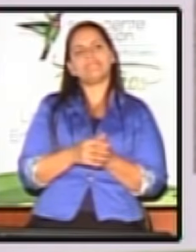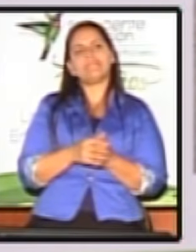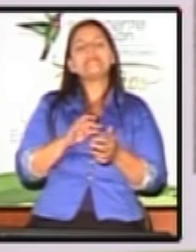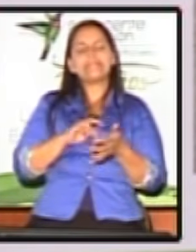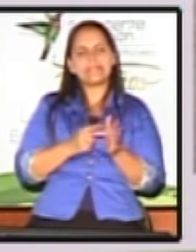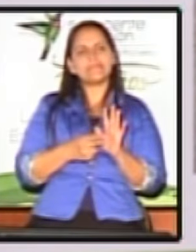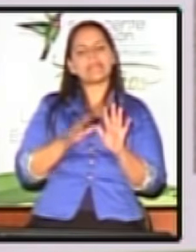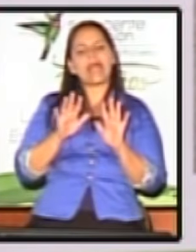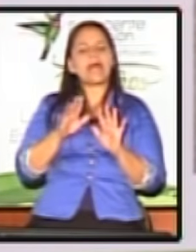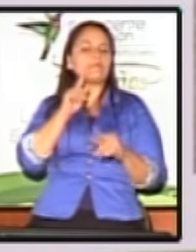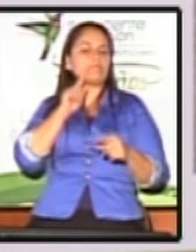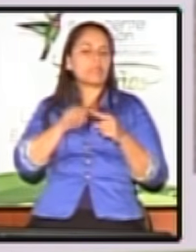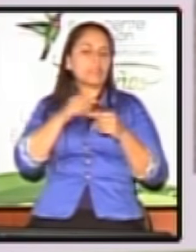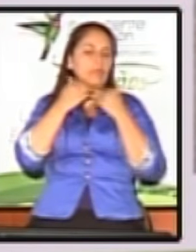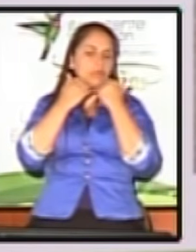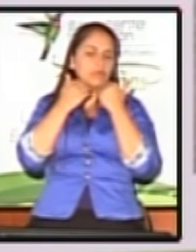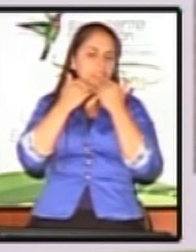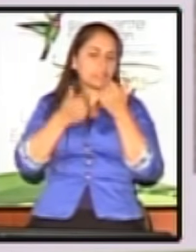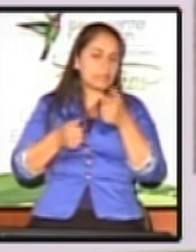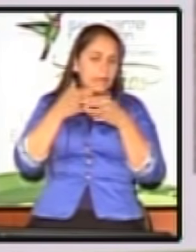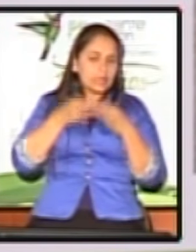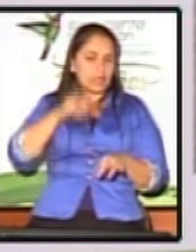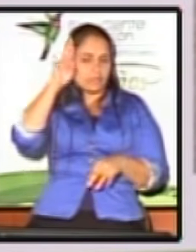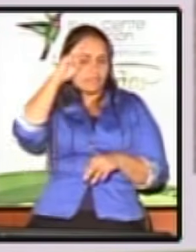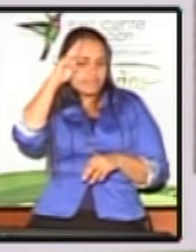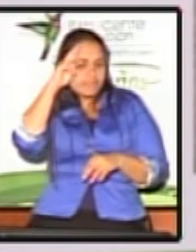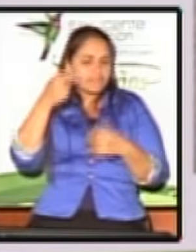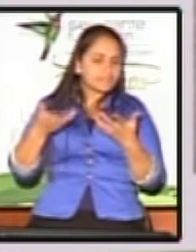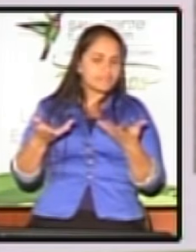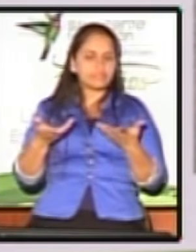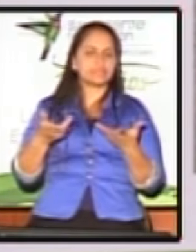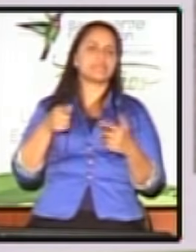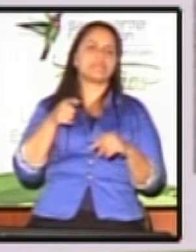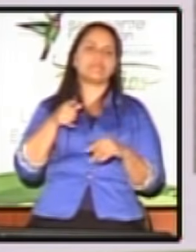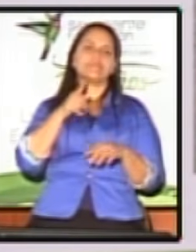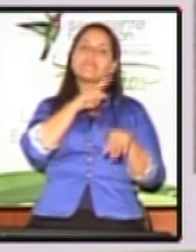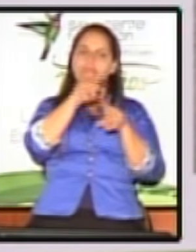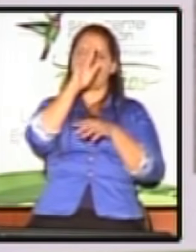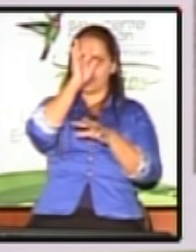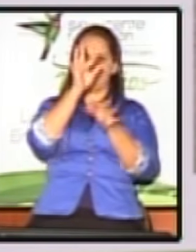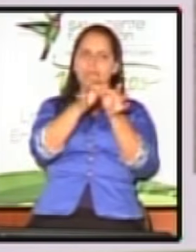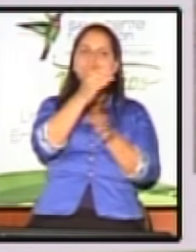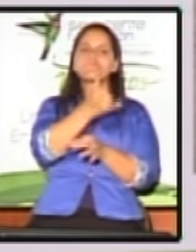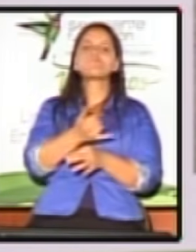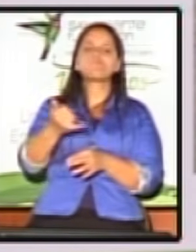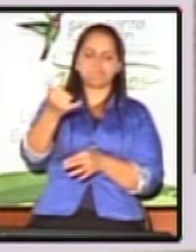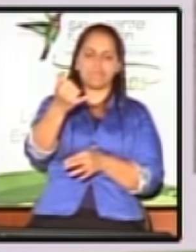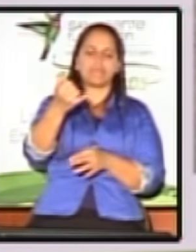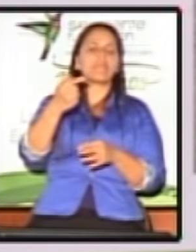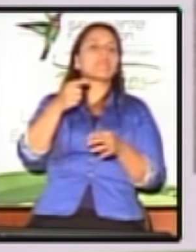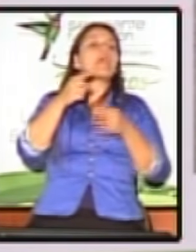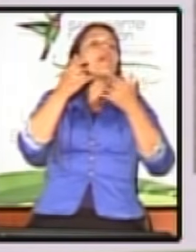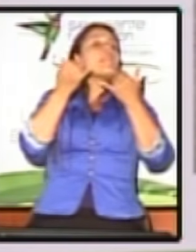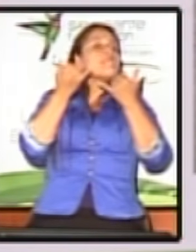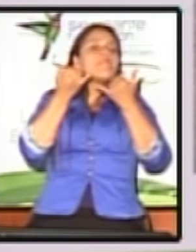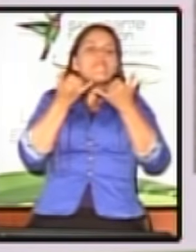de lo objetivable haya, y para los que tenemos fe. El paciente y la familia en el cuidado al final